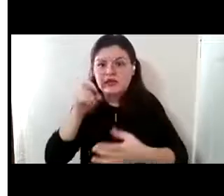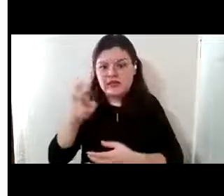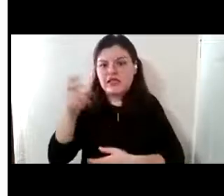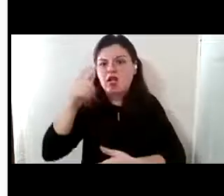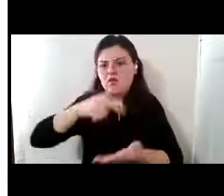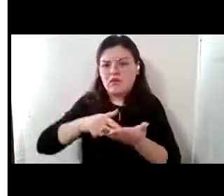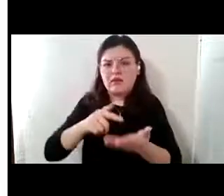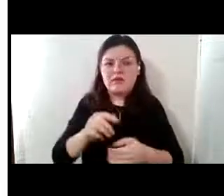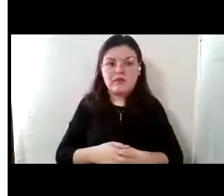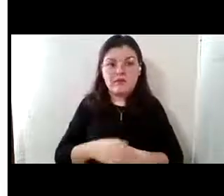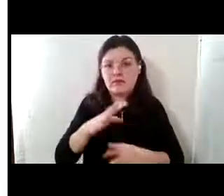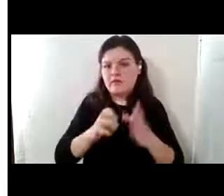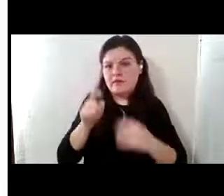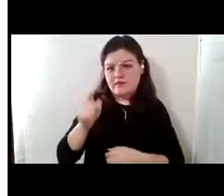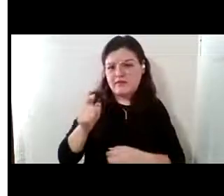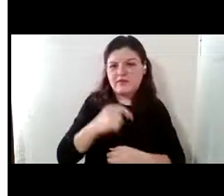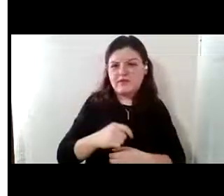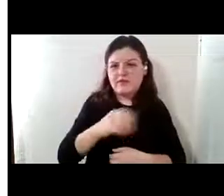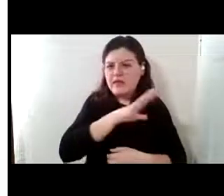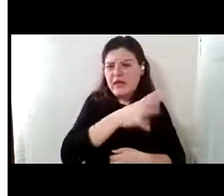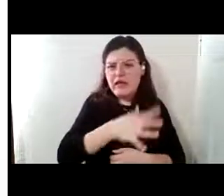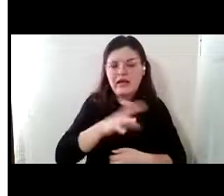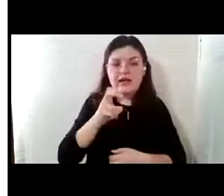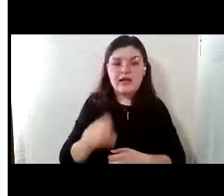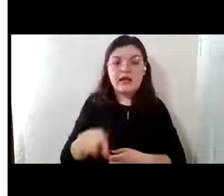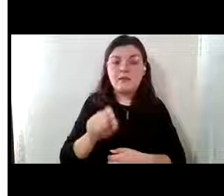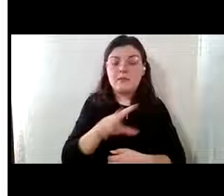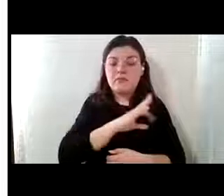como dato general, también es poder comprender